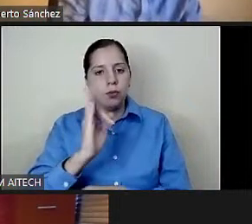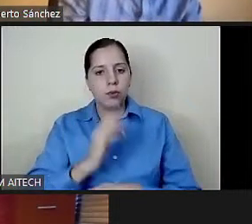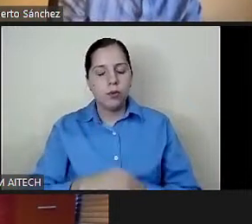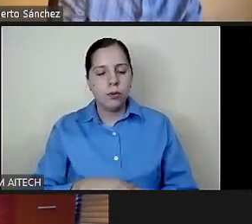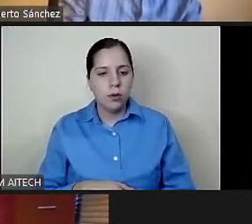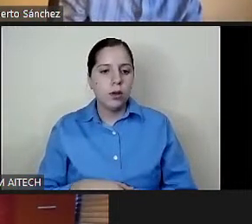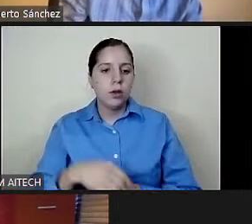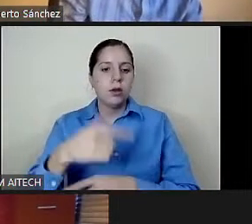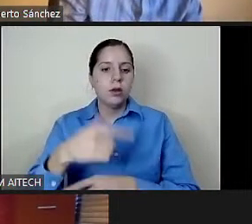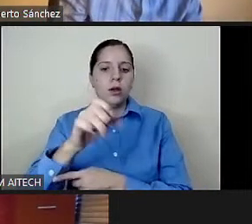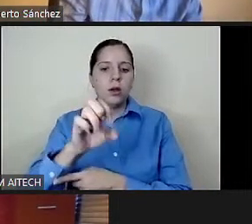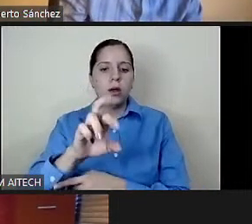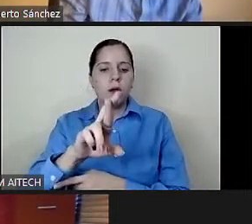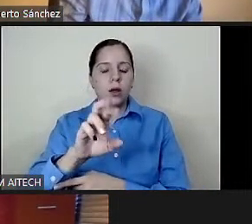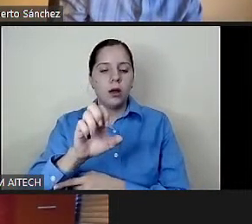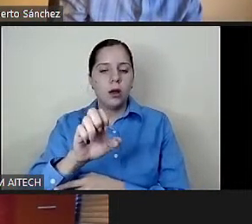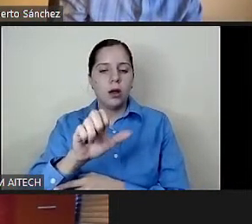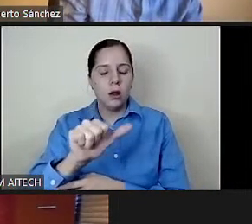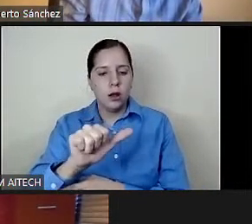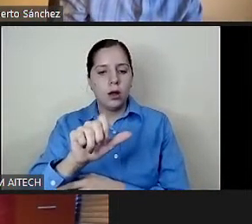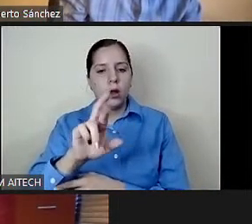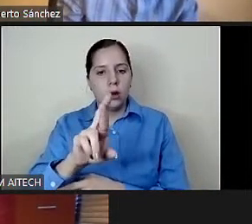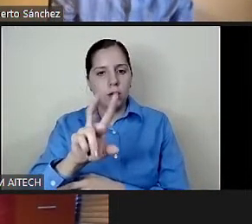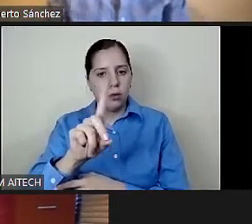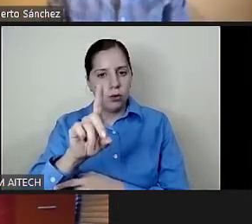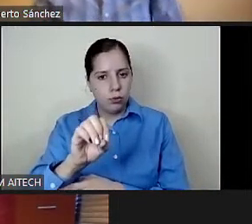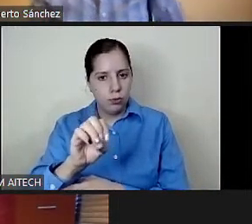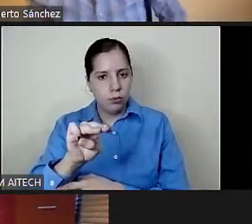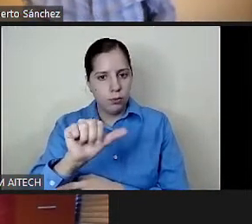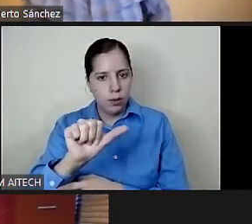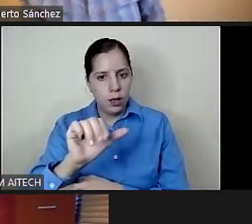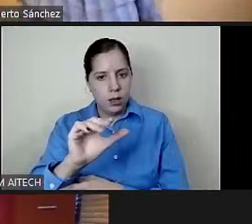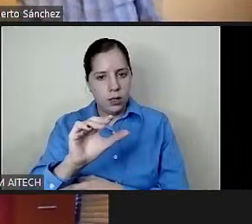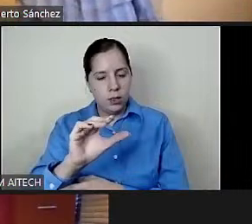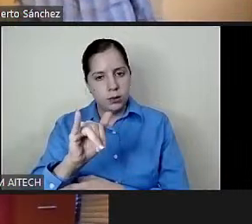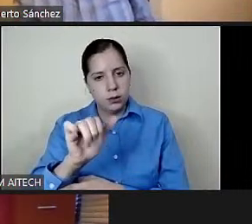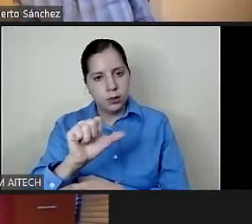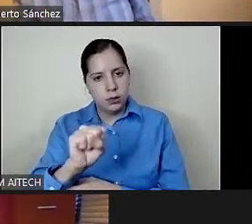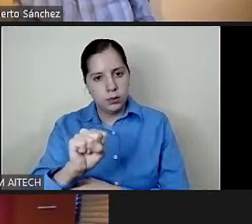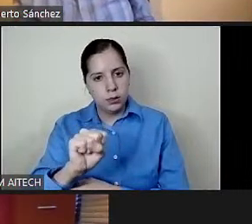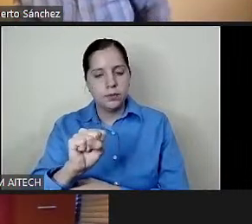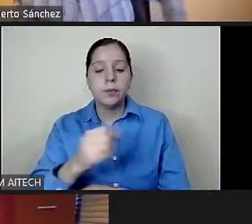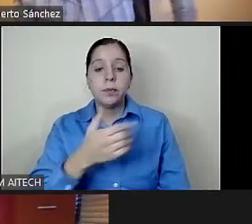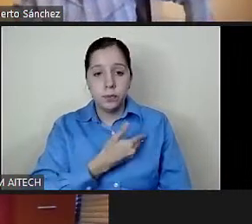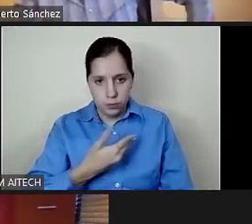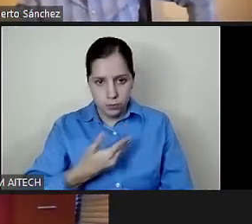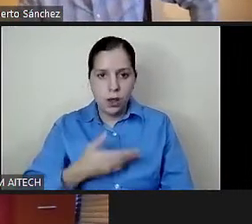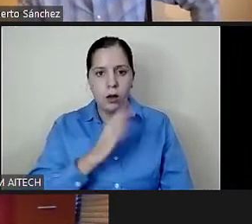Consejero Gerardo Macías Rodríguez. A favor. Consejera Presidenta. A favor.